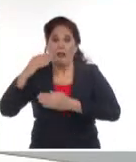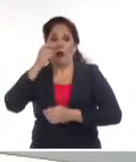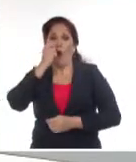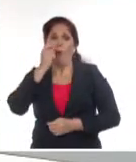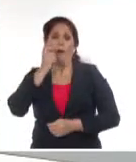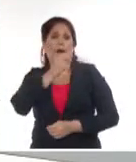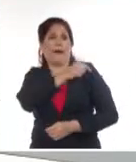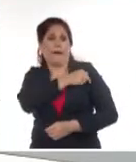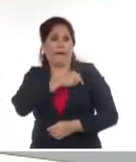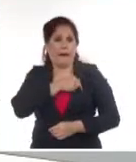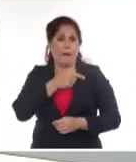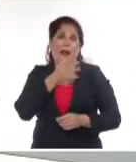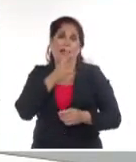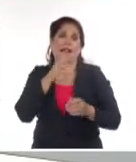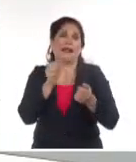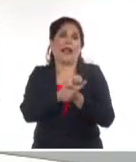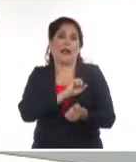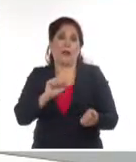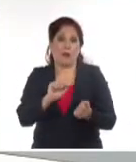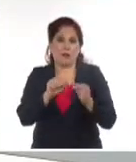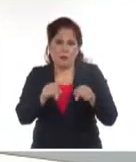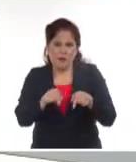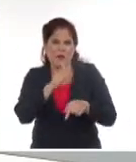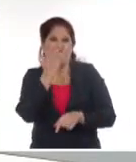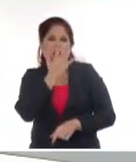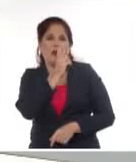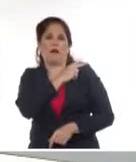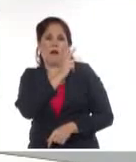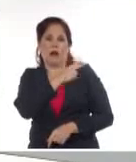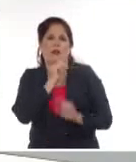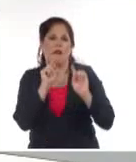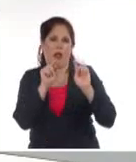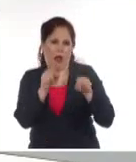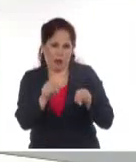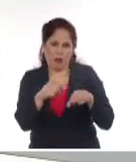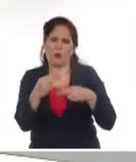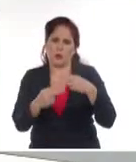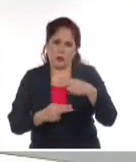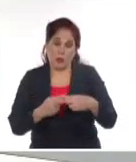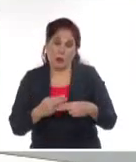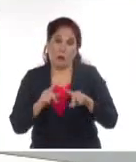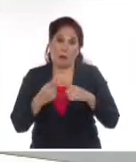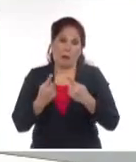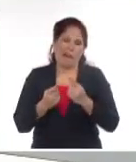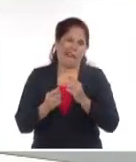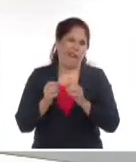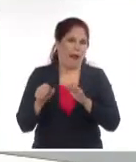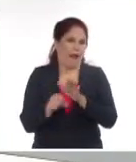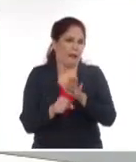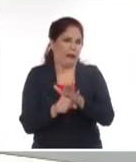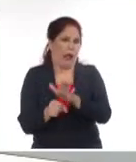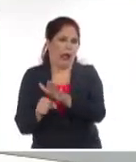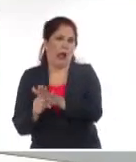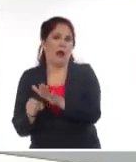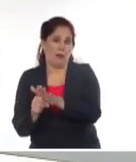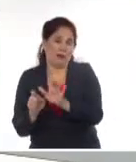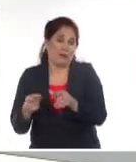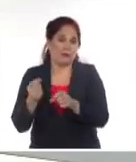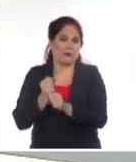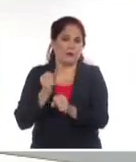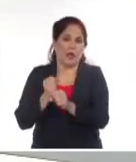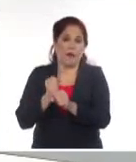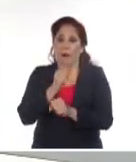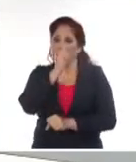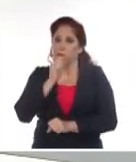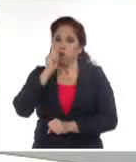de terroristas, los cometieron figuras de ley en apariencia, pero para políticos en la práctica que se servían del trabajo sucio de